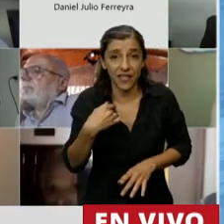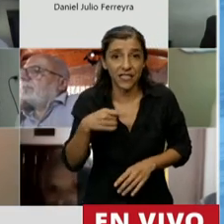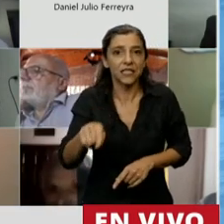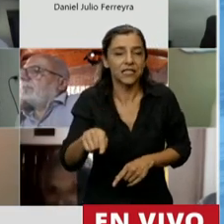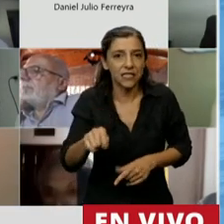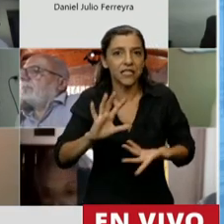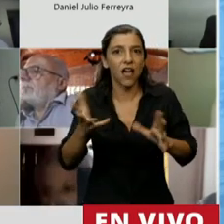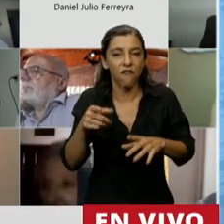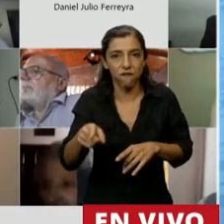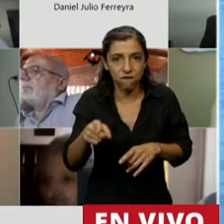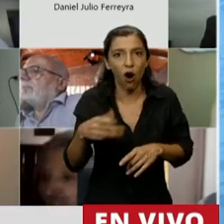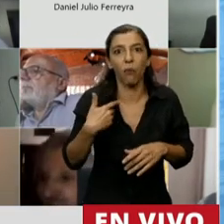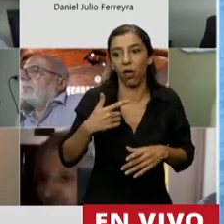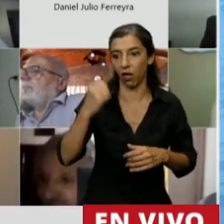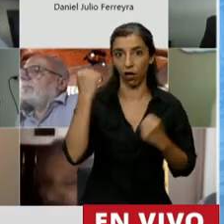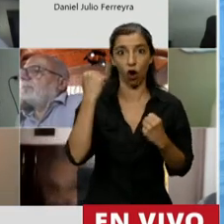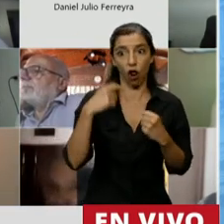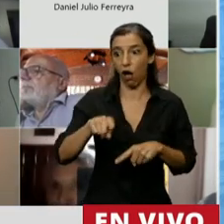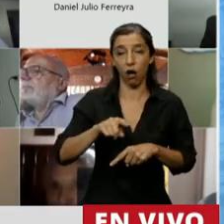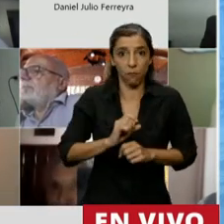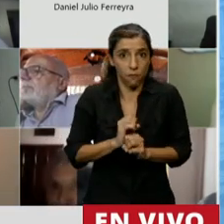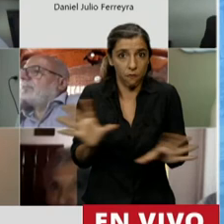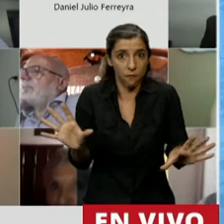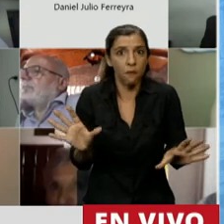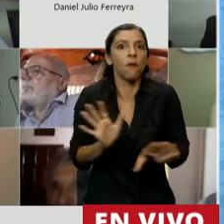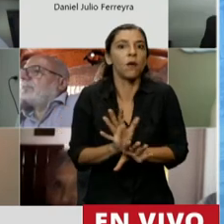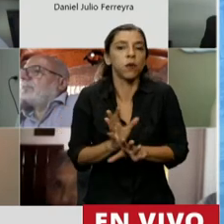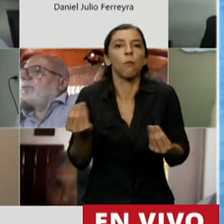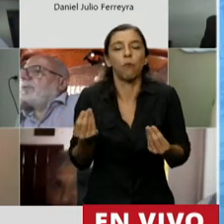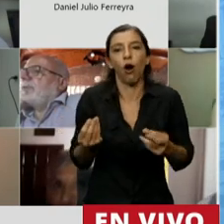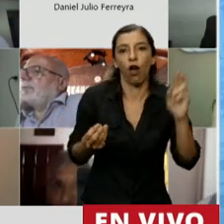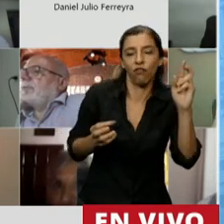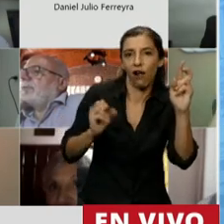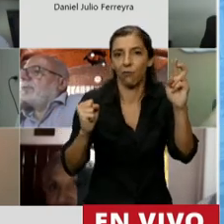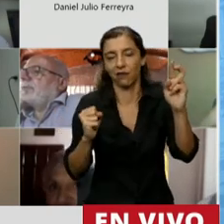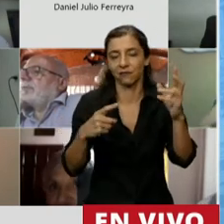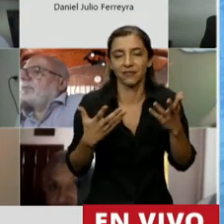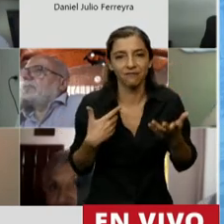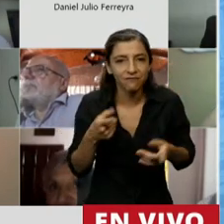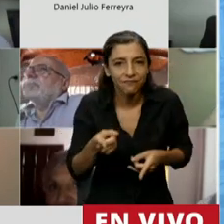de los desequilibrios económicos y cambiarios. Y entonces volvamos a reflexionar.